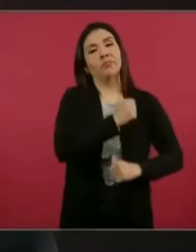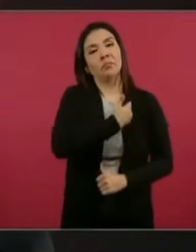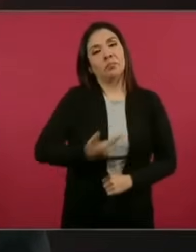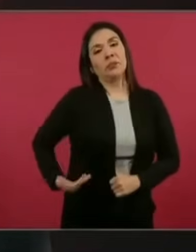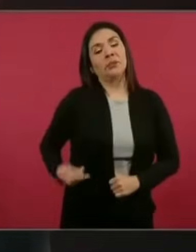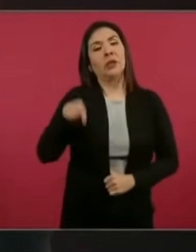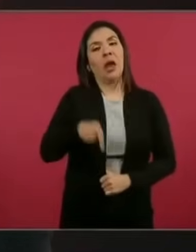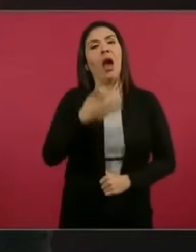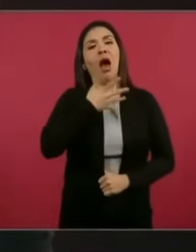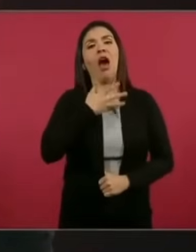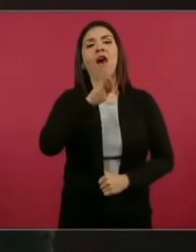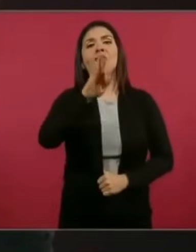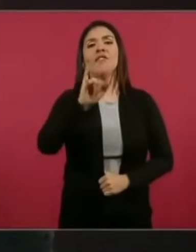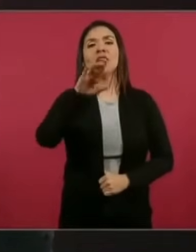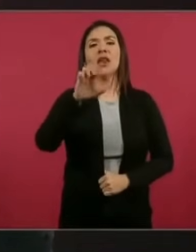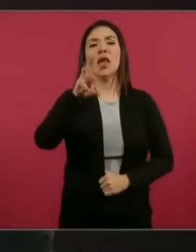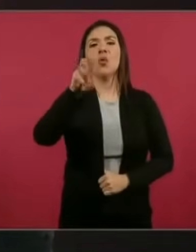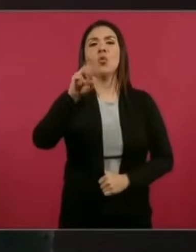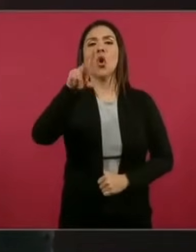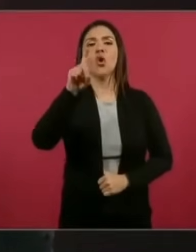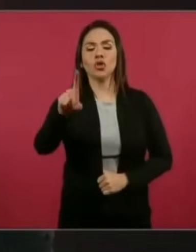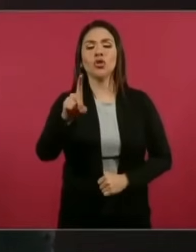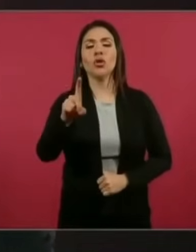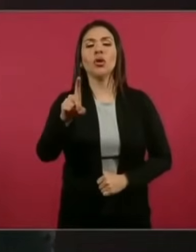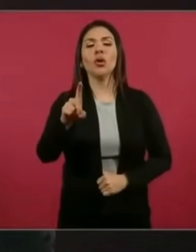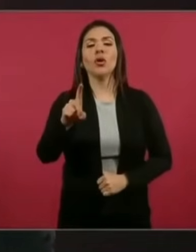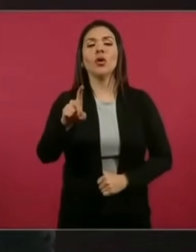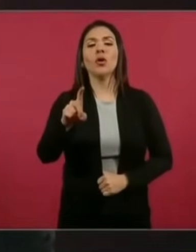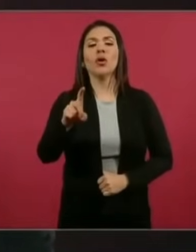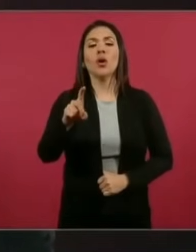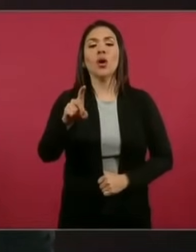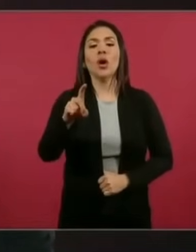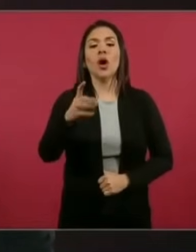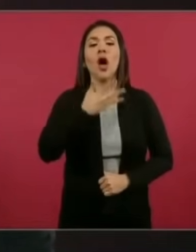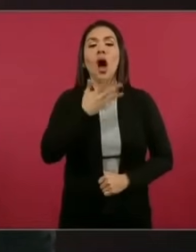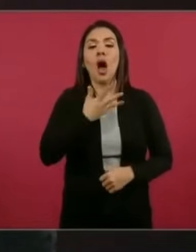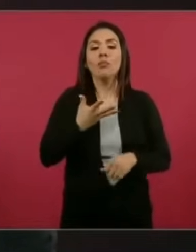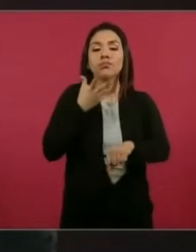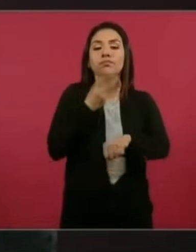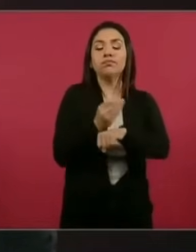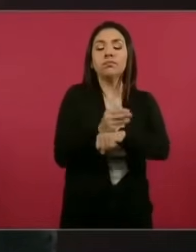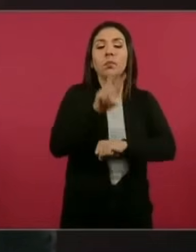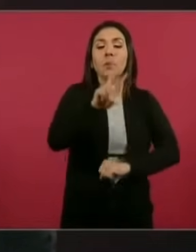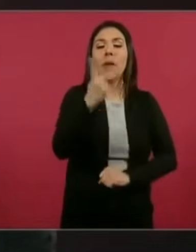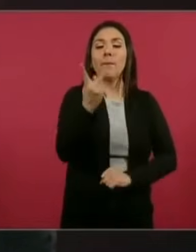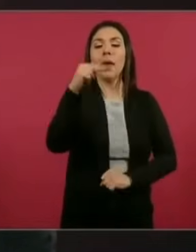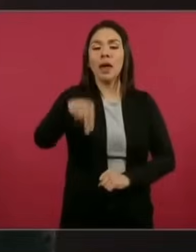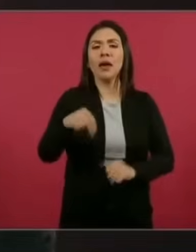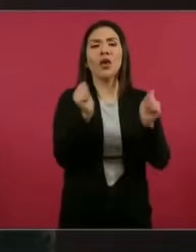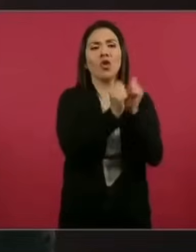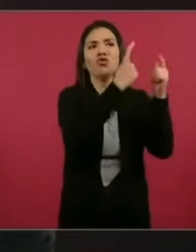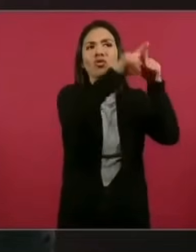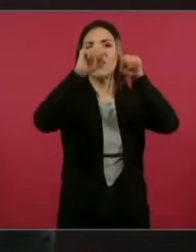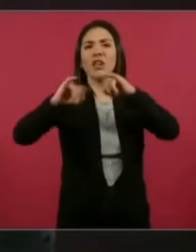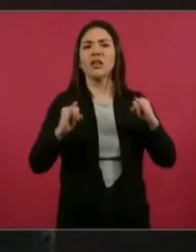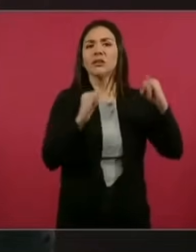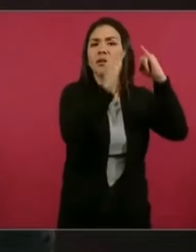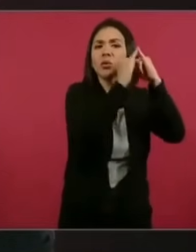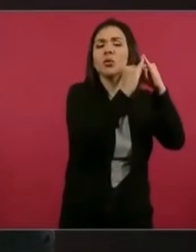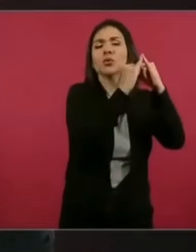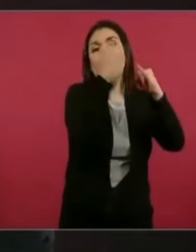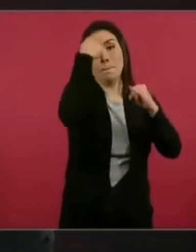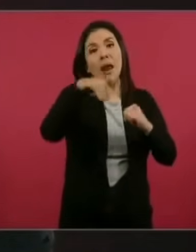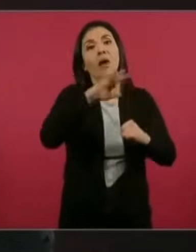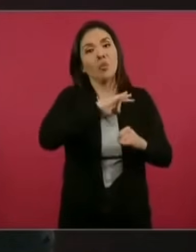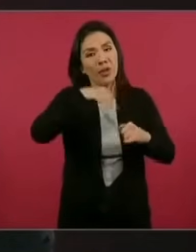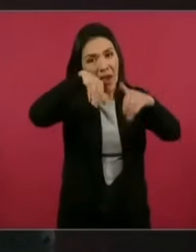cuenta con un firewall perimetral, tiene implementadas VPNs con diversas dependencias de usuarios para